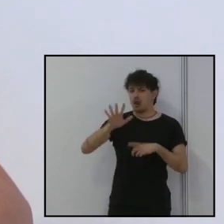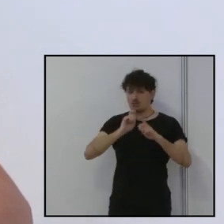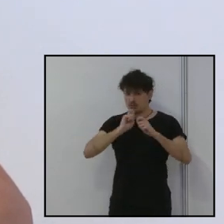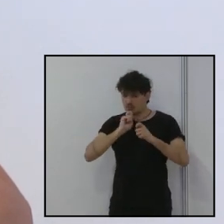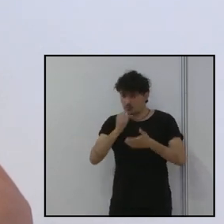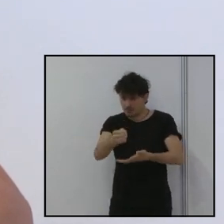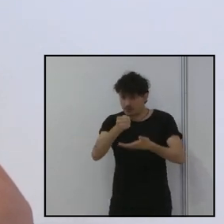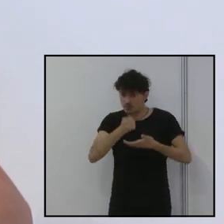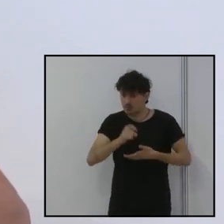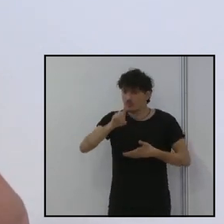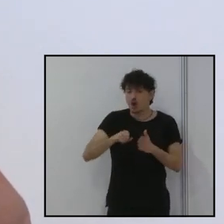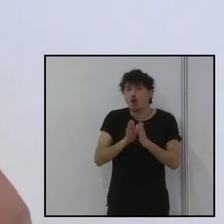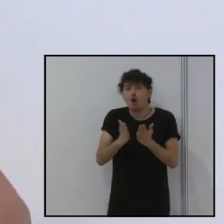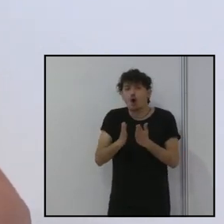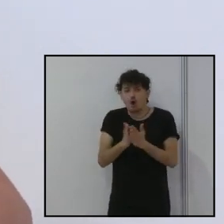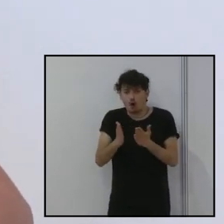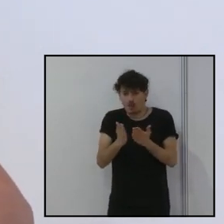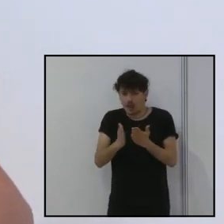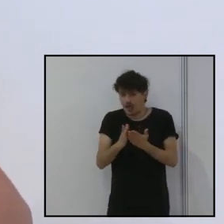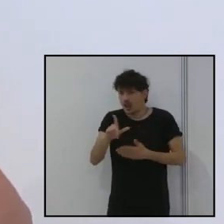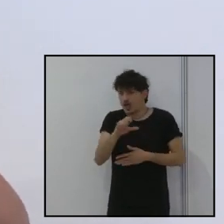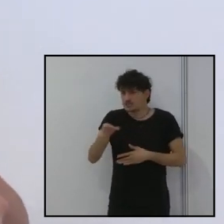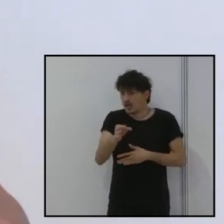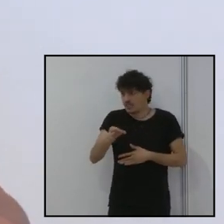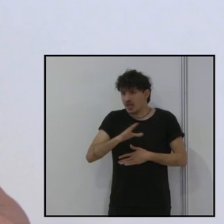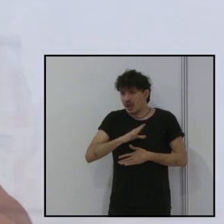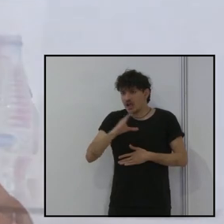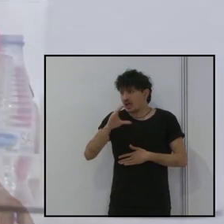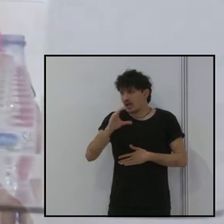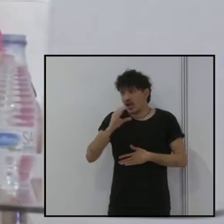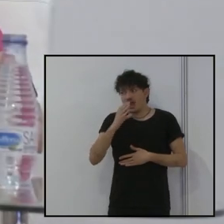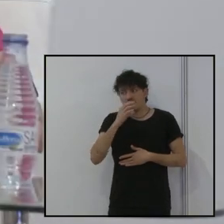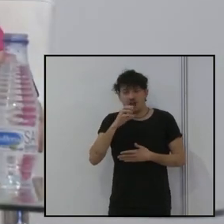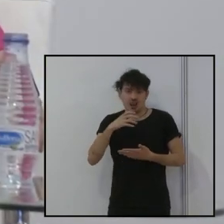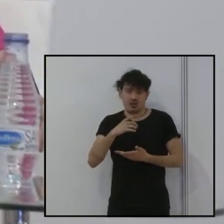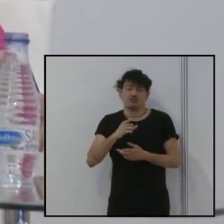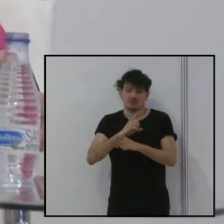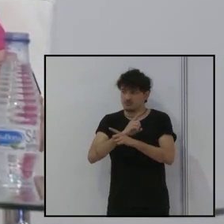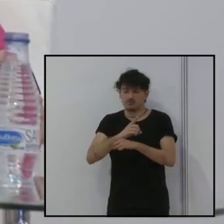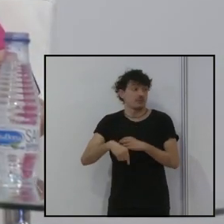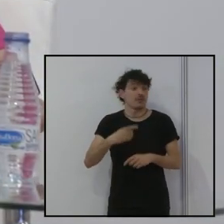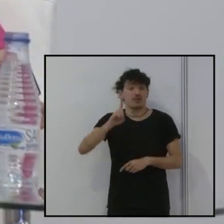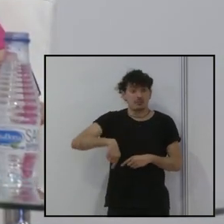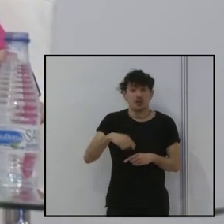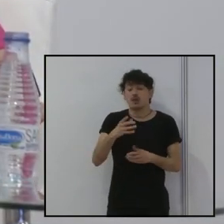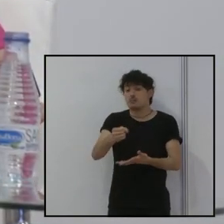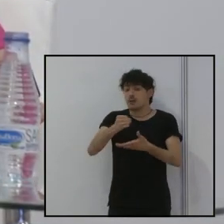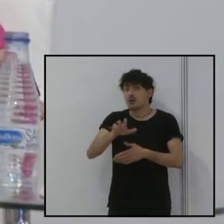de Novela, por su novela La hija del caníbal, el Premio José Luis San Pedro al conjunto de su obra y el Premio Nacional de las Letras